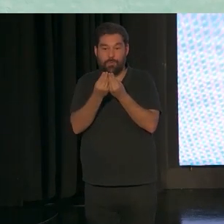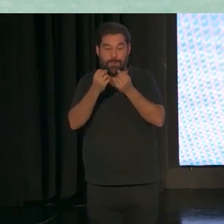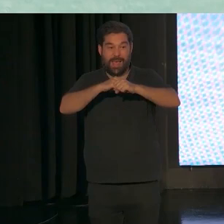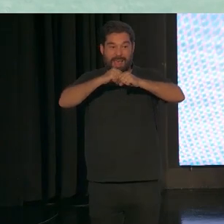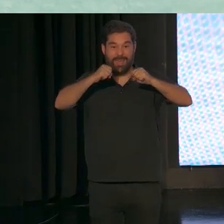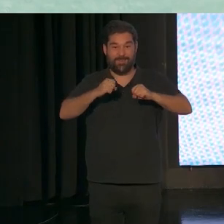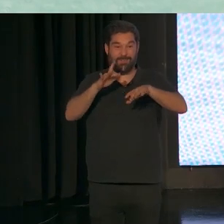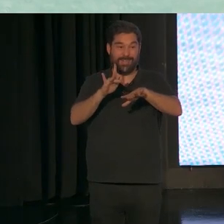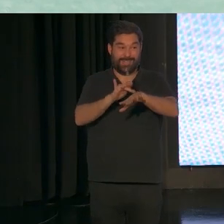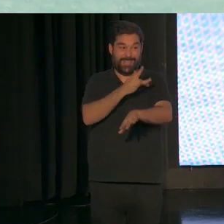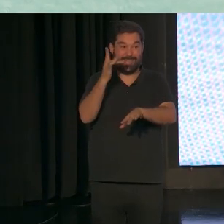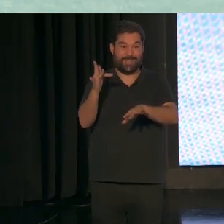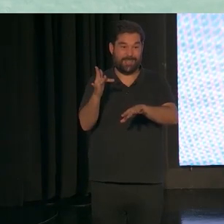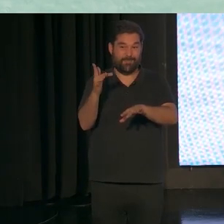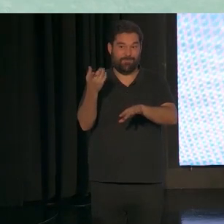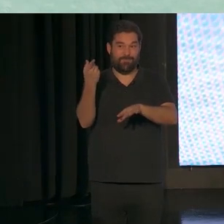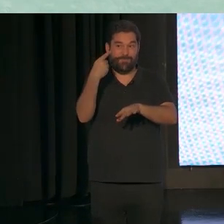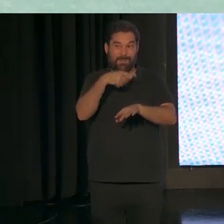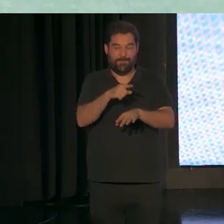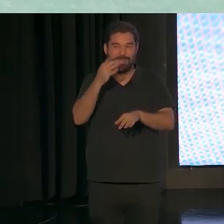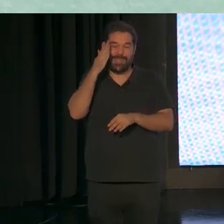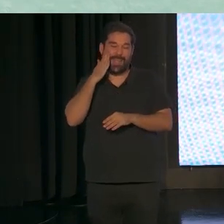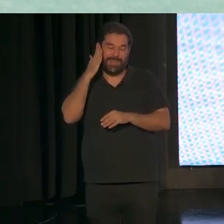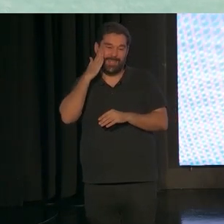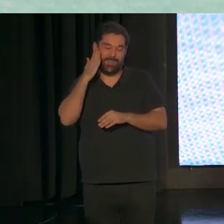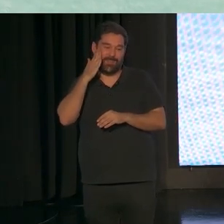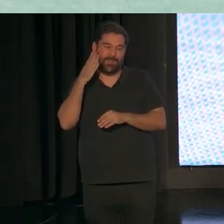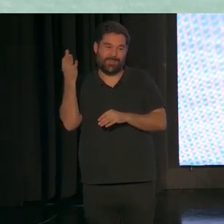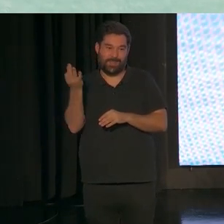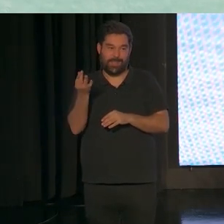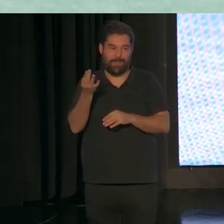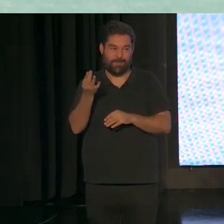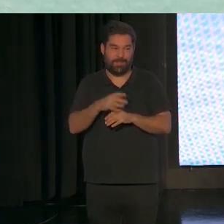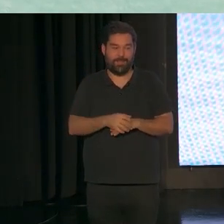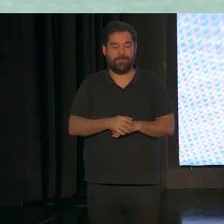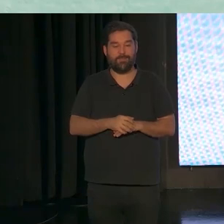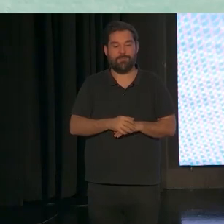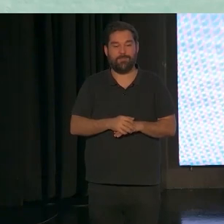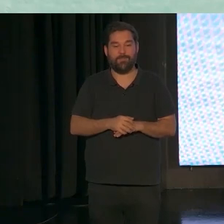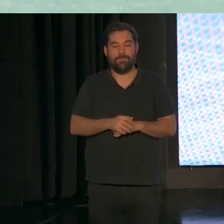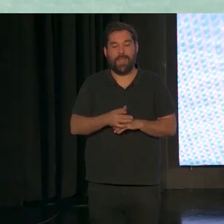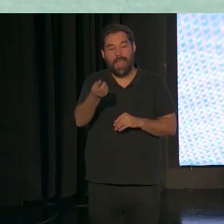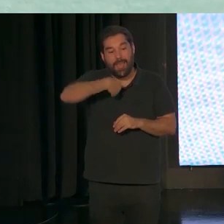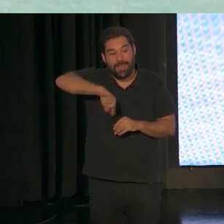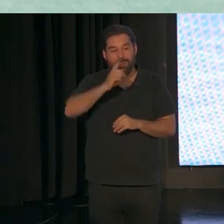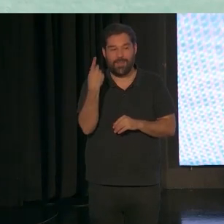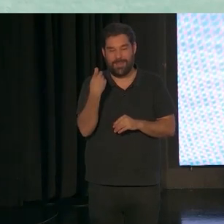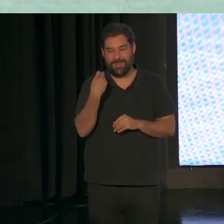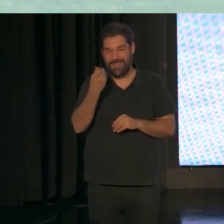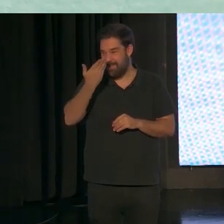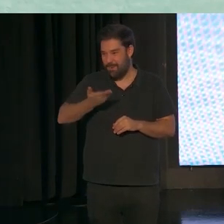y receptivos cariñosos y atentos a los niños y eso es lo